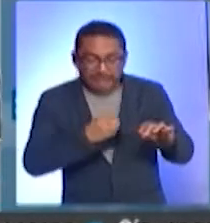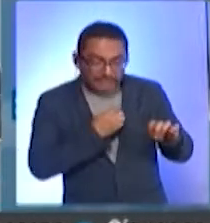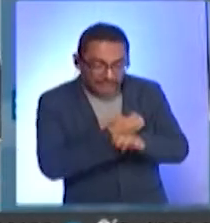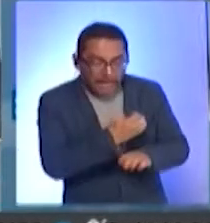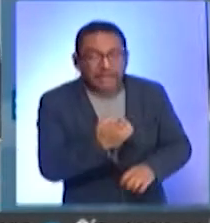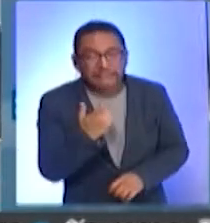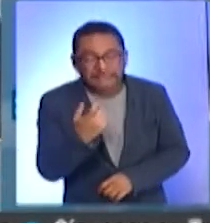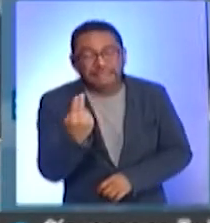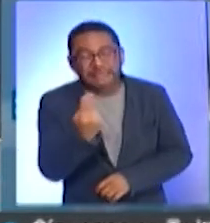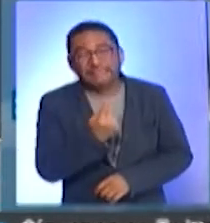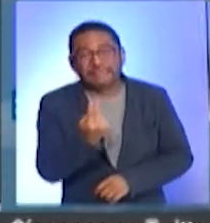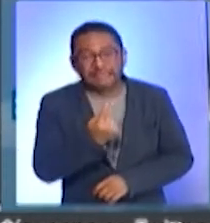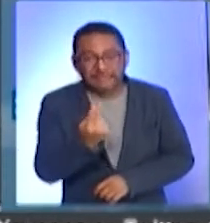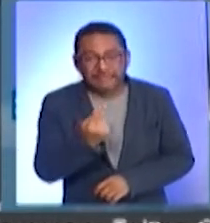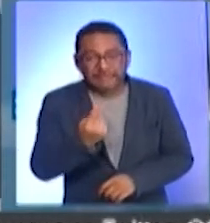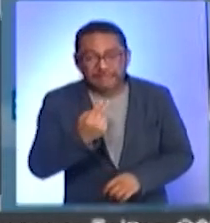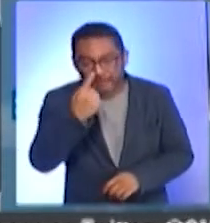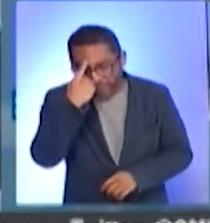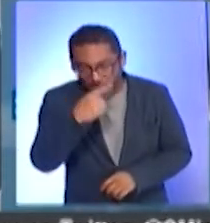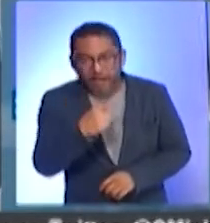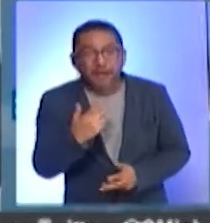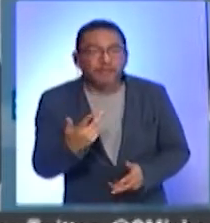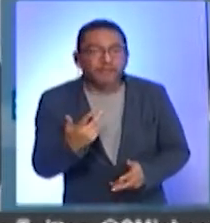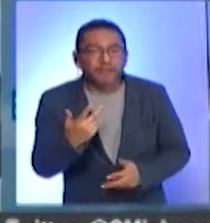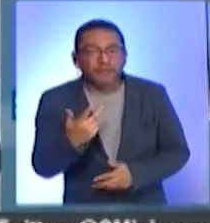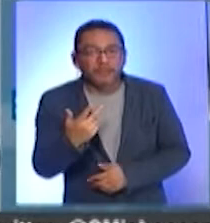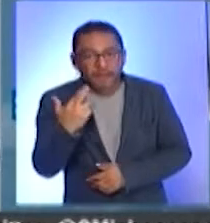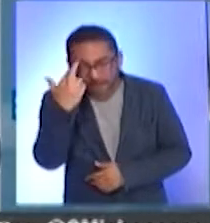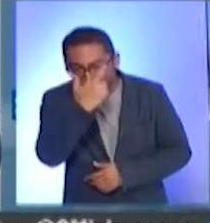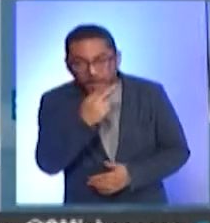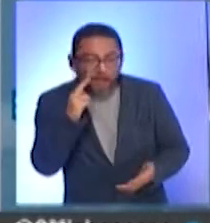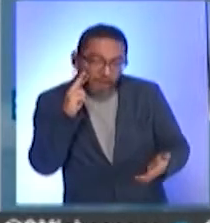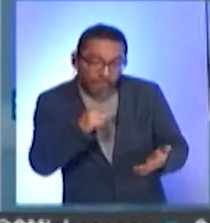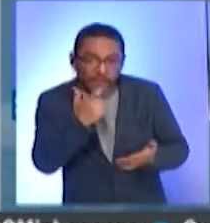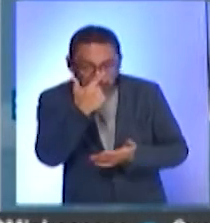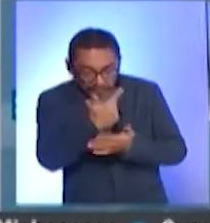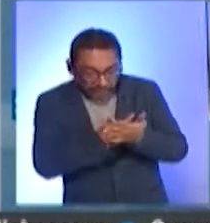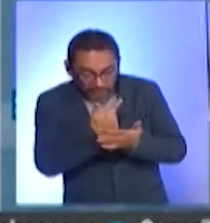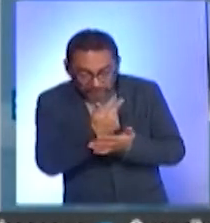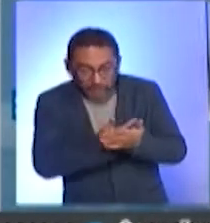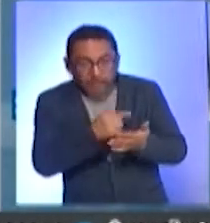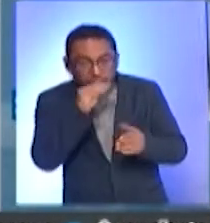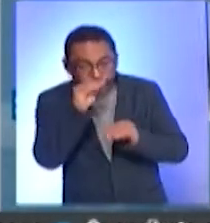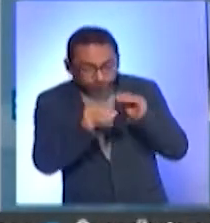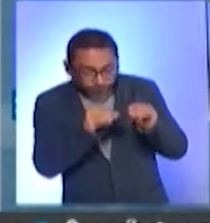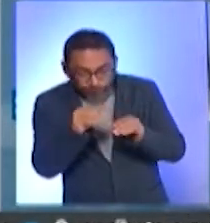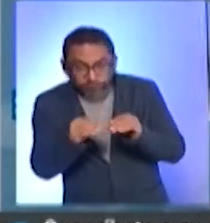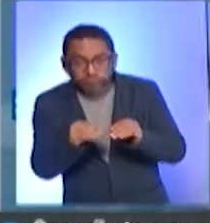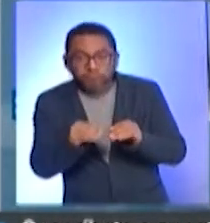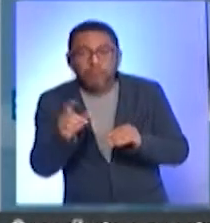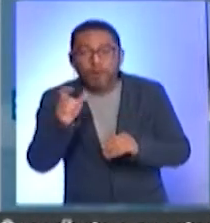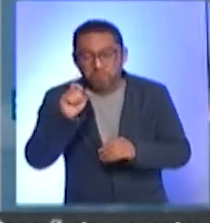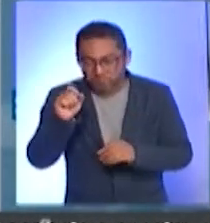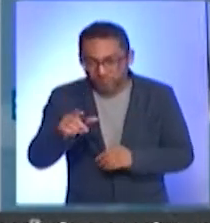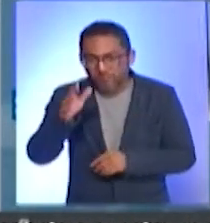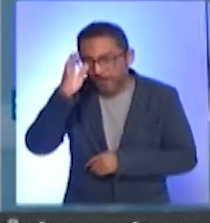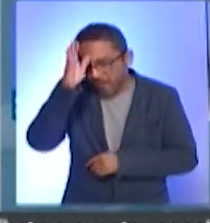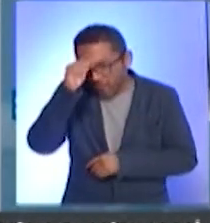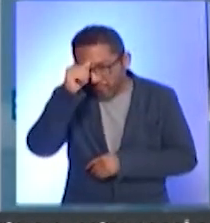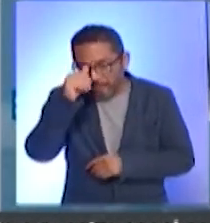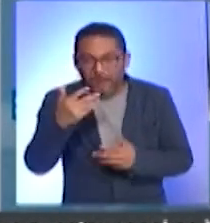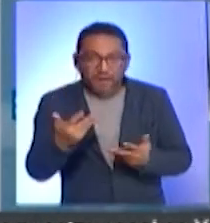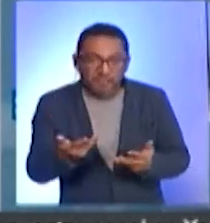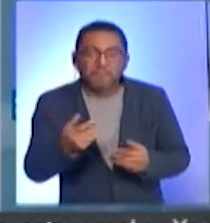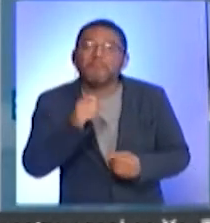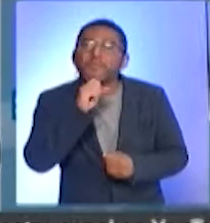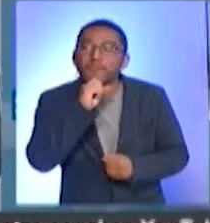de poder revisar las cifras estructuradas en el acuerdo y